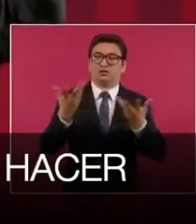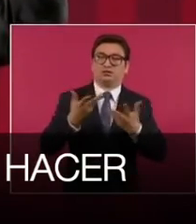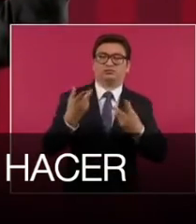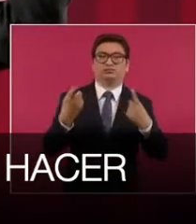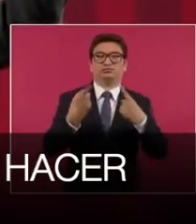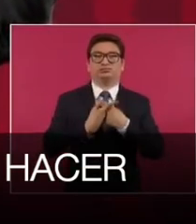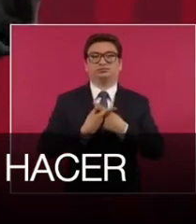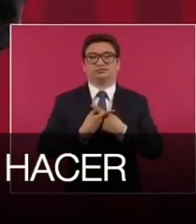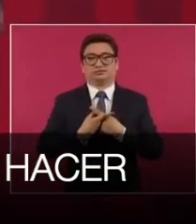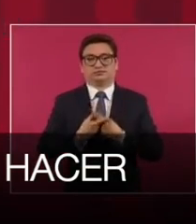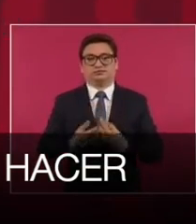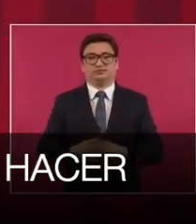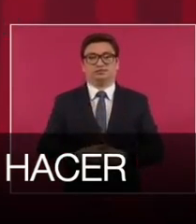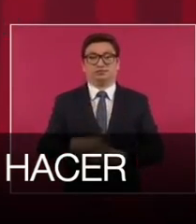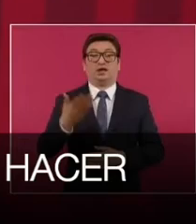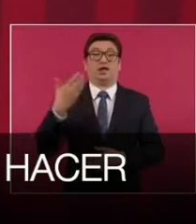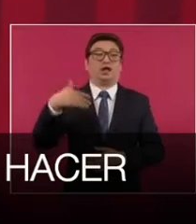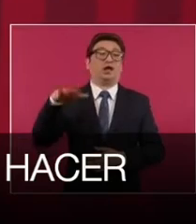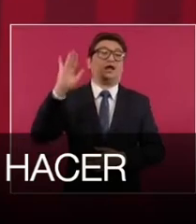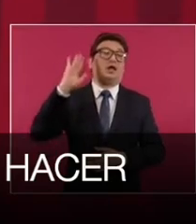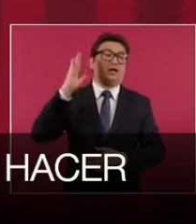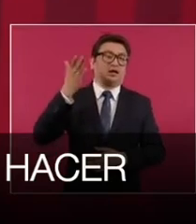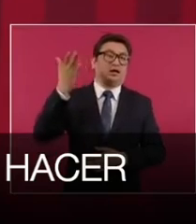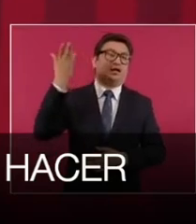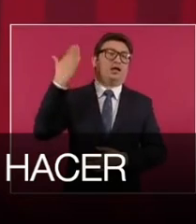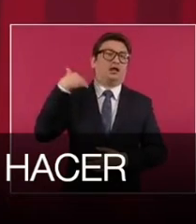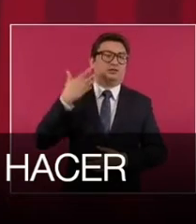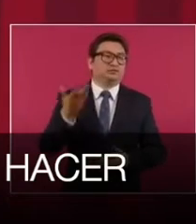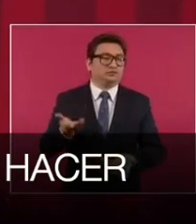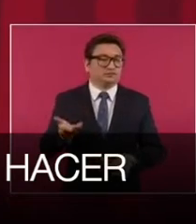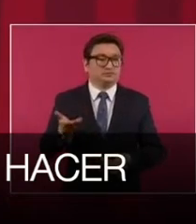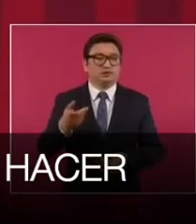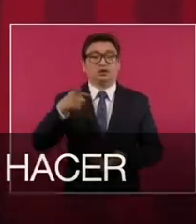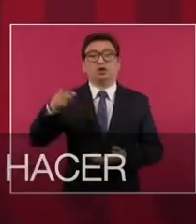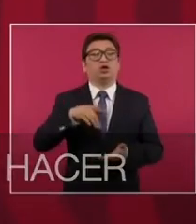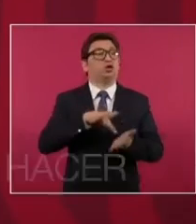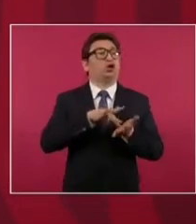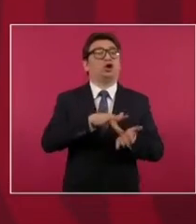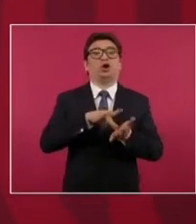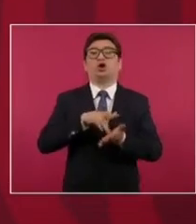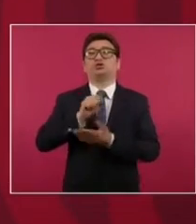quienes en un tiempo están a favor